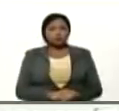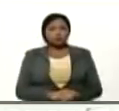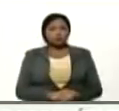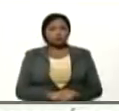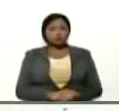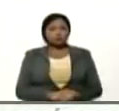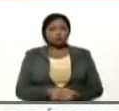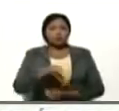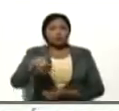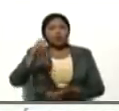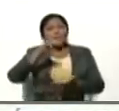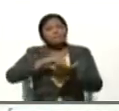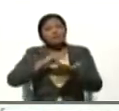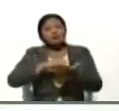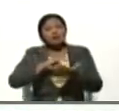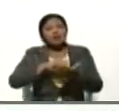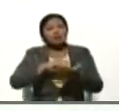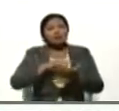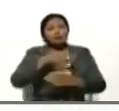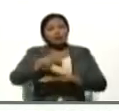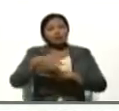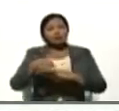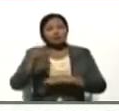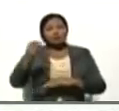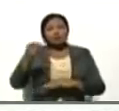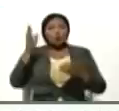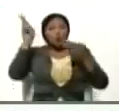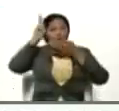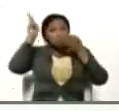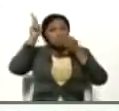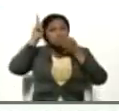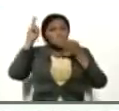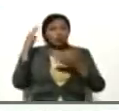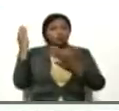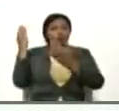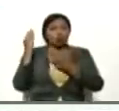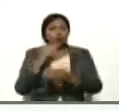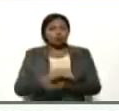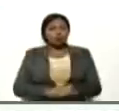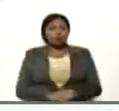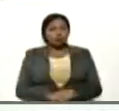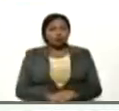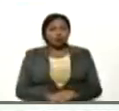Por el estado Miranda, municipio Guaycaipuro, Farí Fraija.